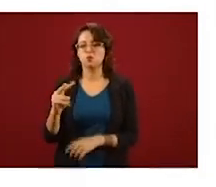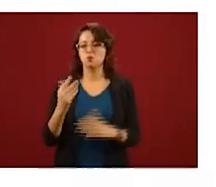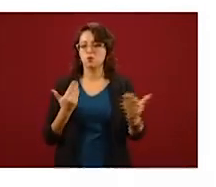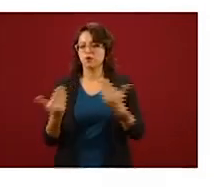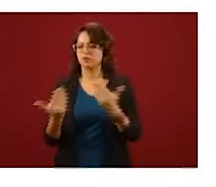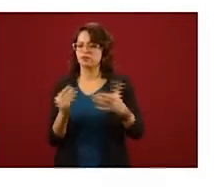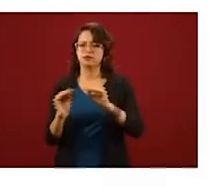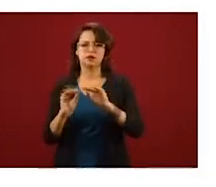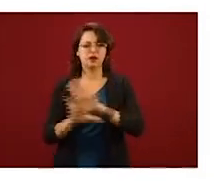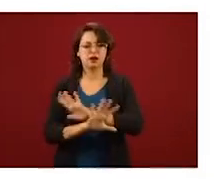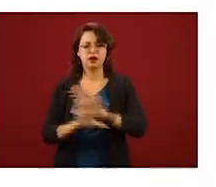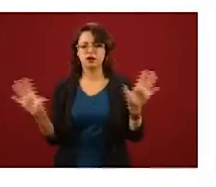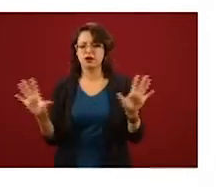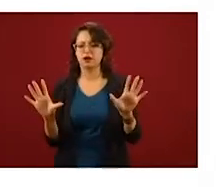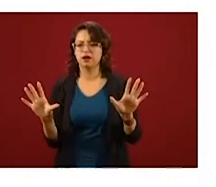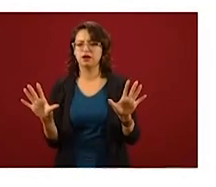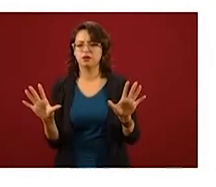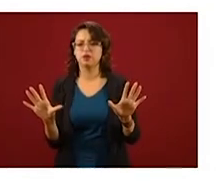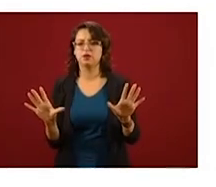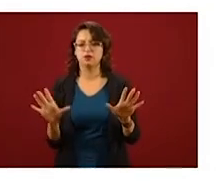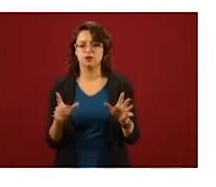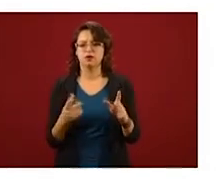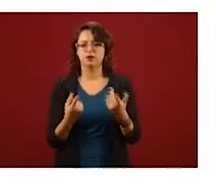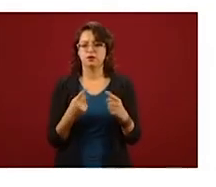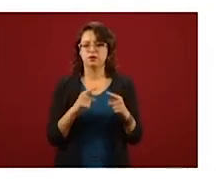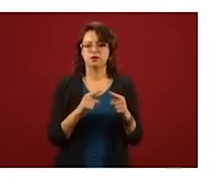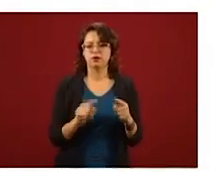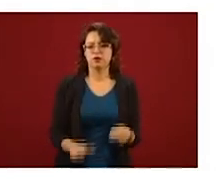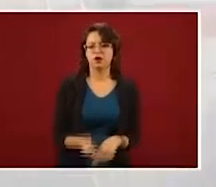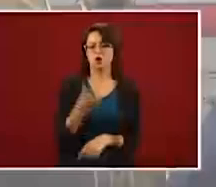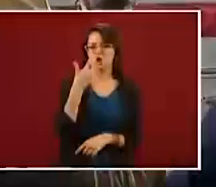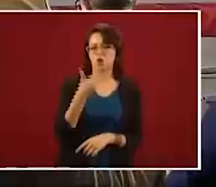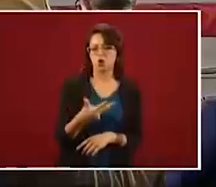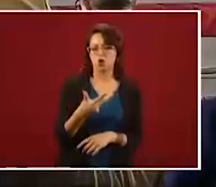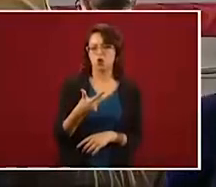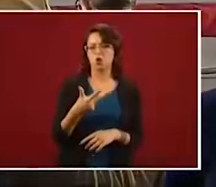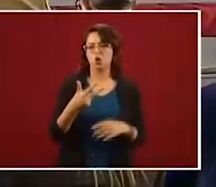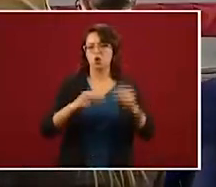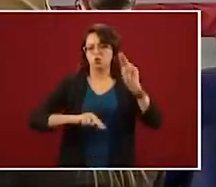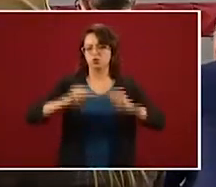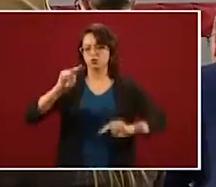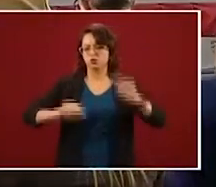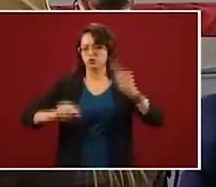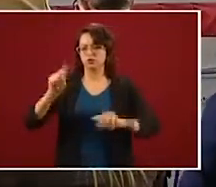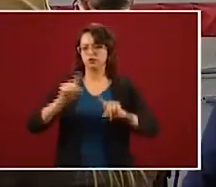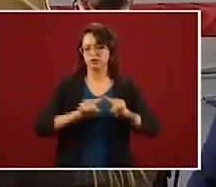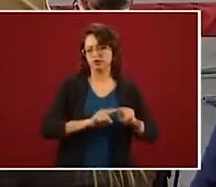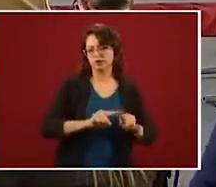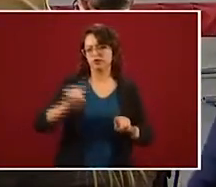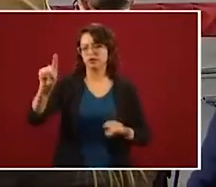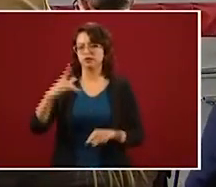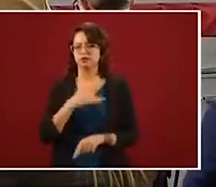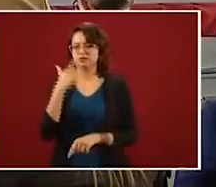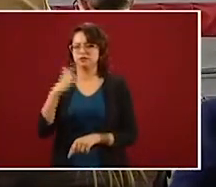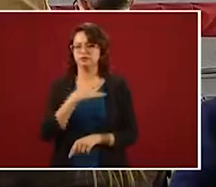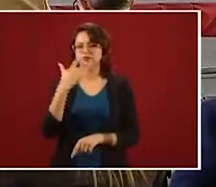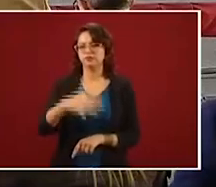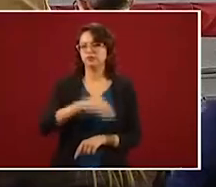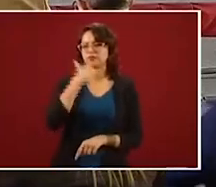en esta escala de 8 posiciones en el índice de percepción de la